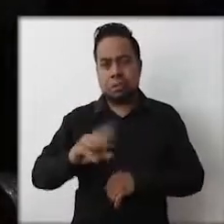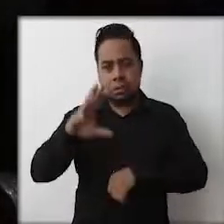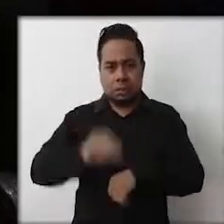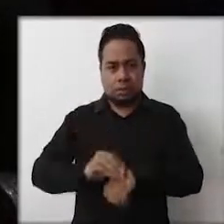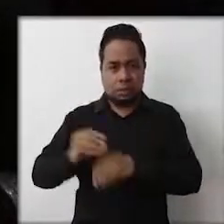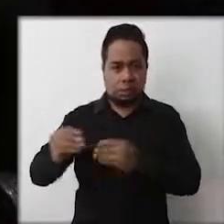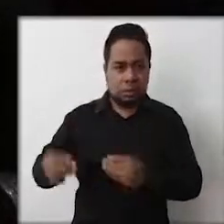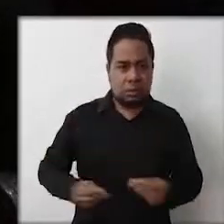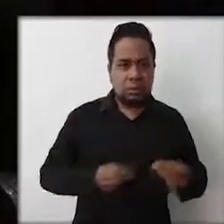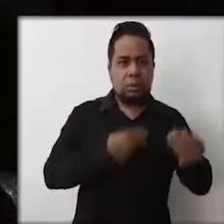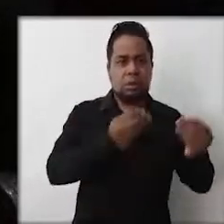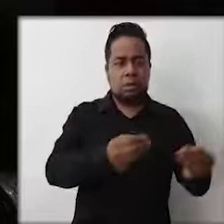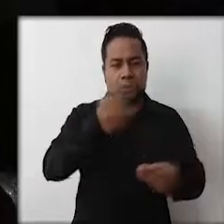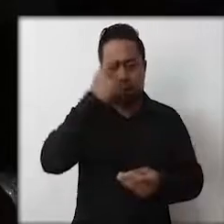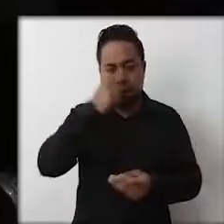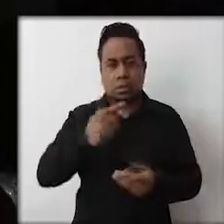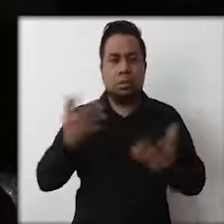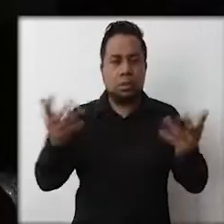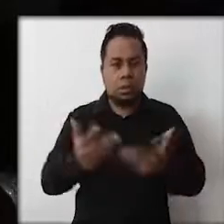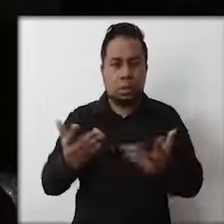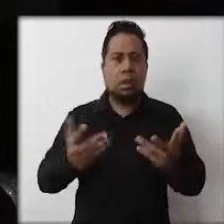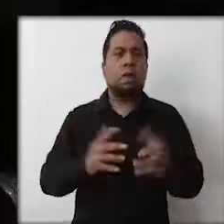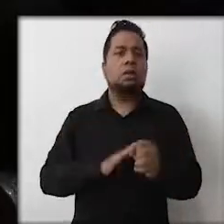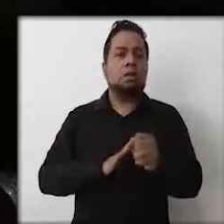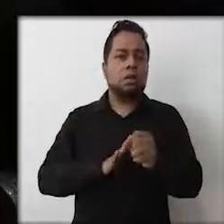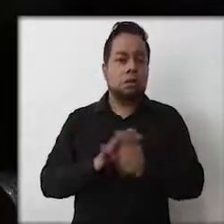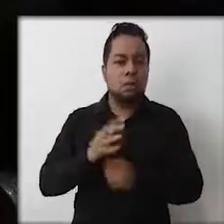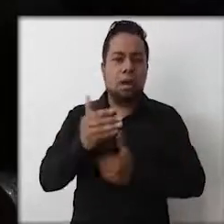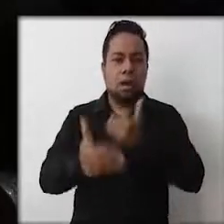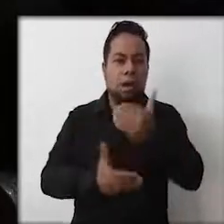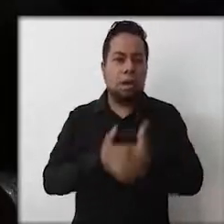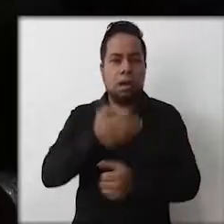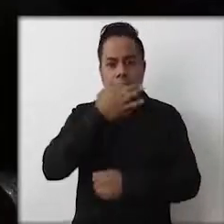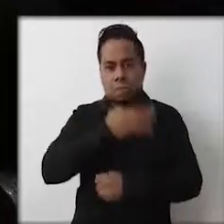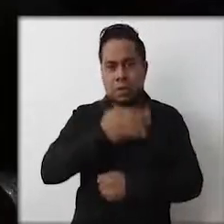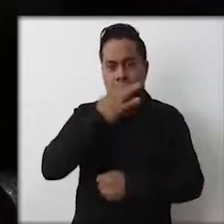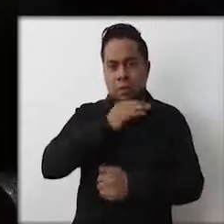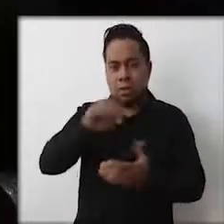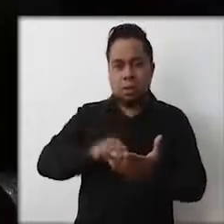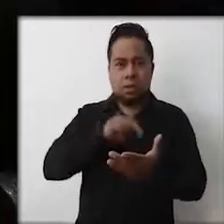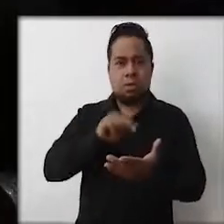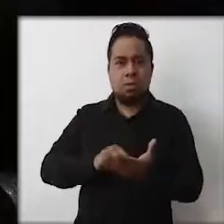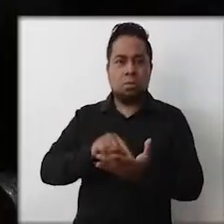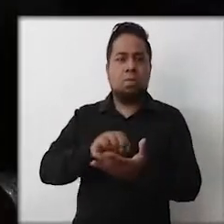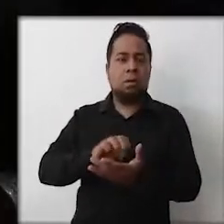que quizá en un posterior reglamento que ya estamos trabajando,